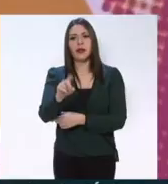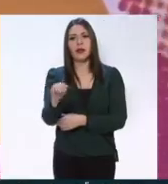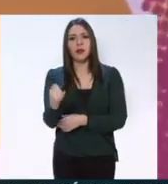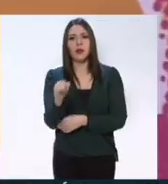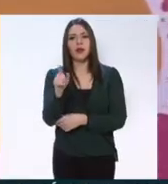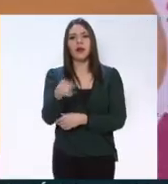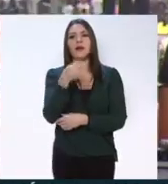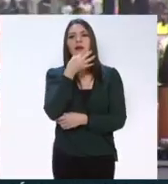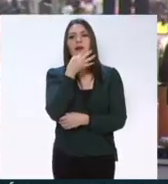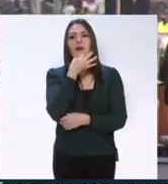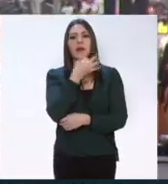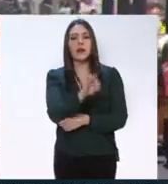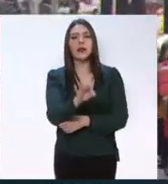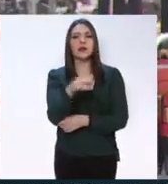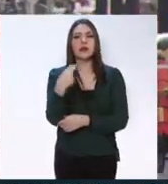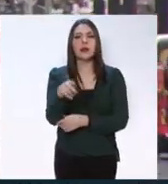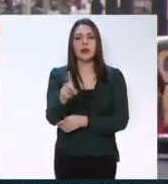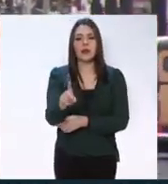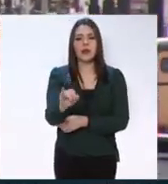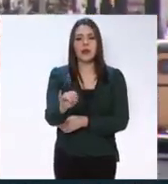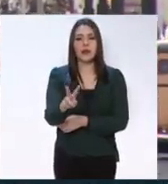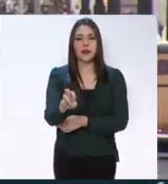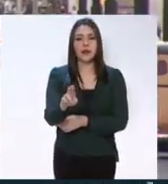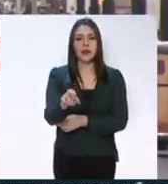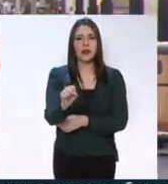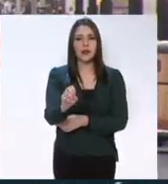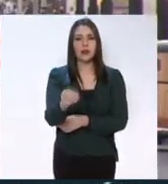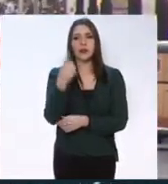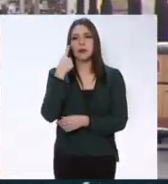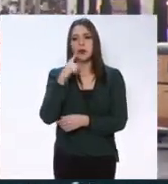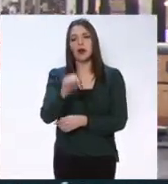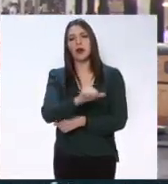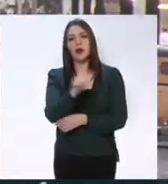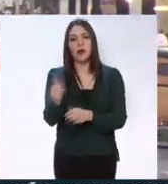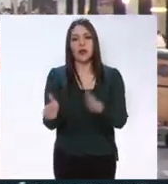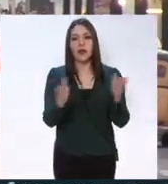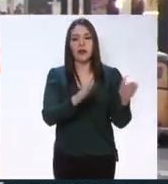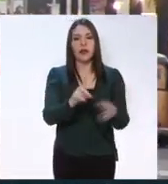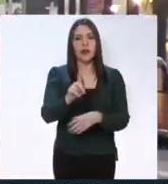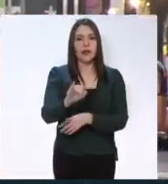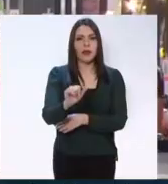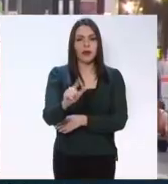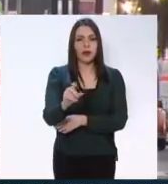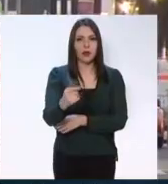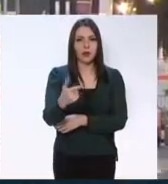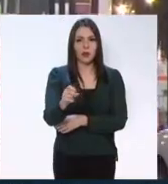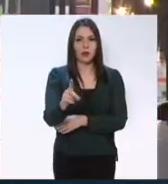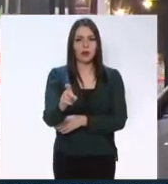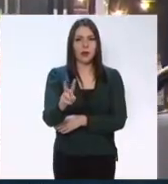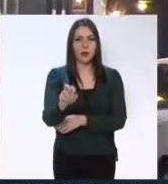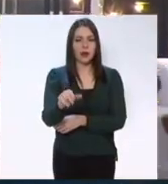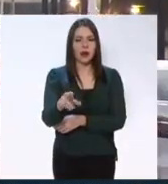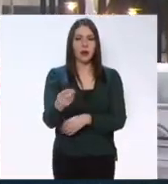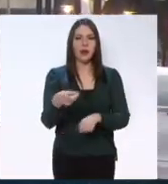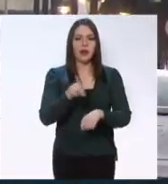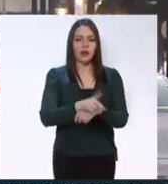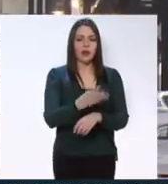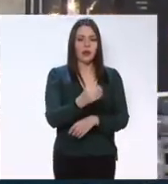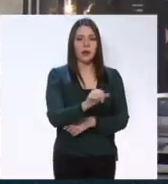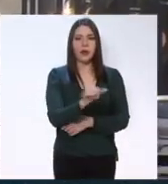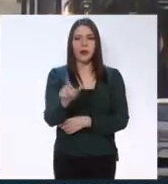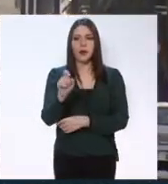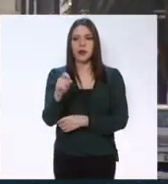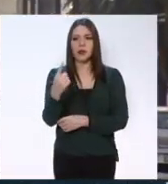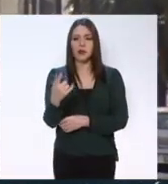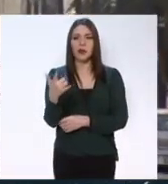de la Diversidad y la Palabra. Diálogos de Verano también será una fiesta de ciencias y humanidades que se realizará del 9 al